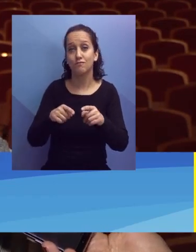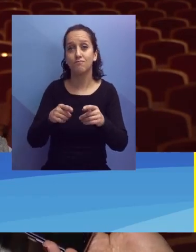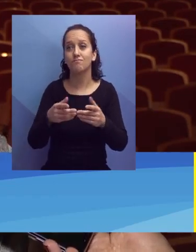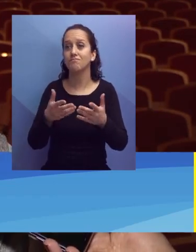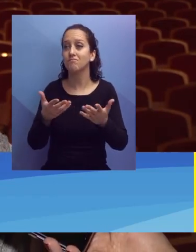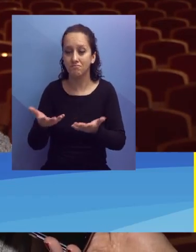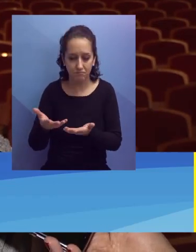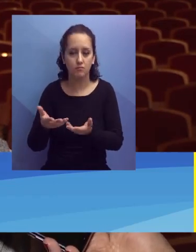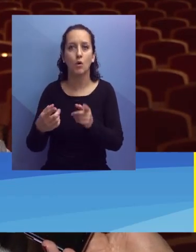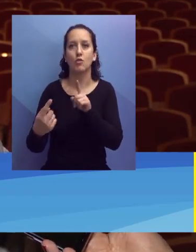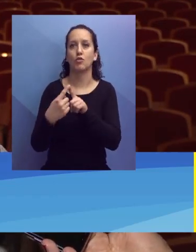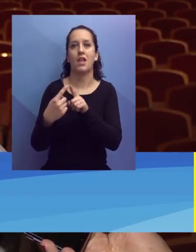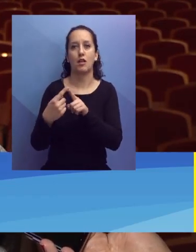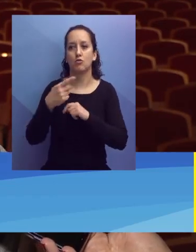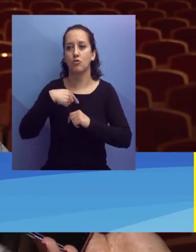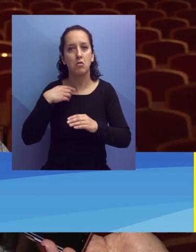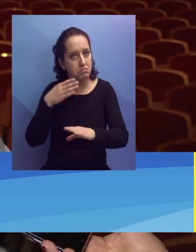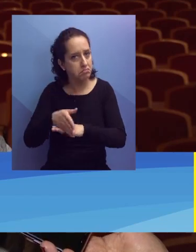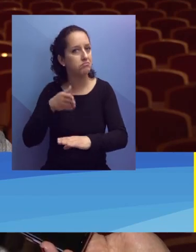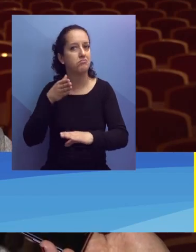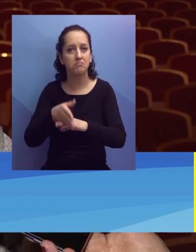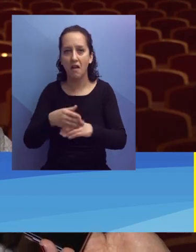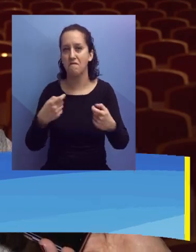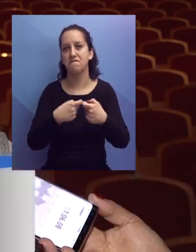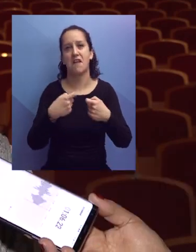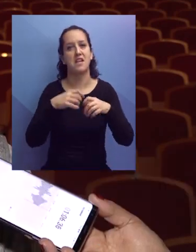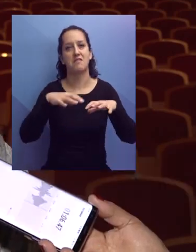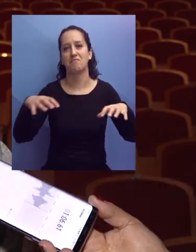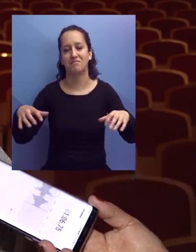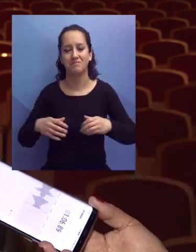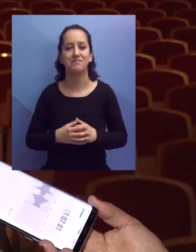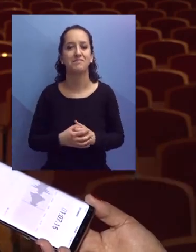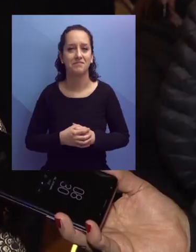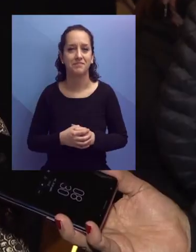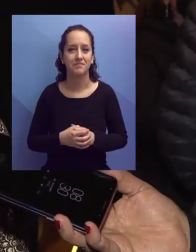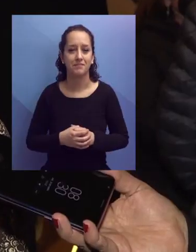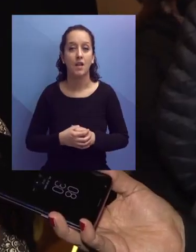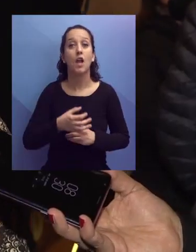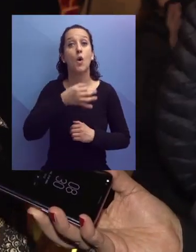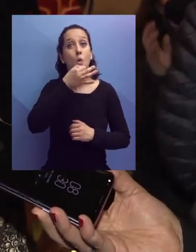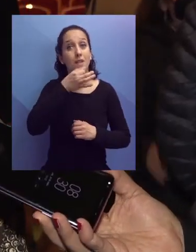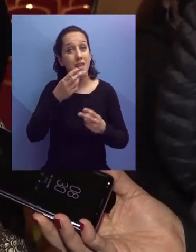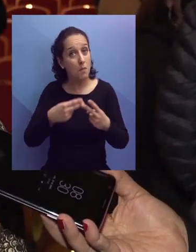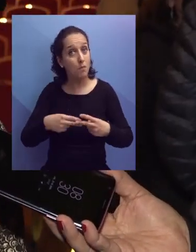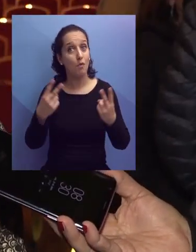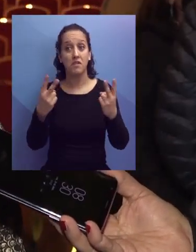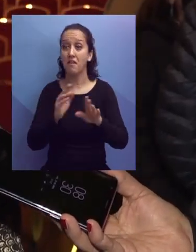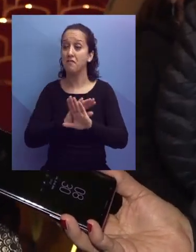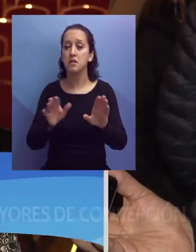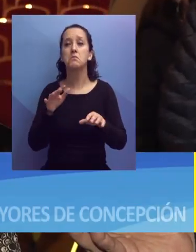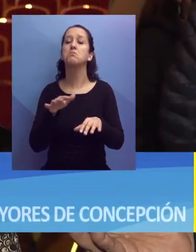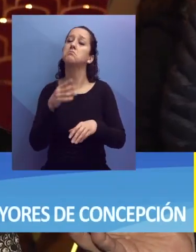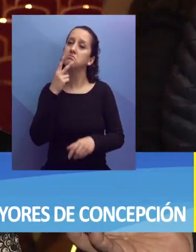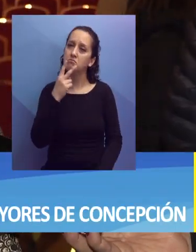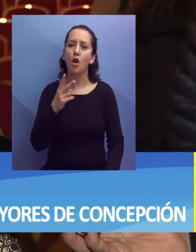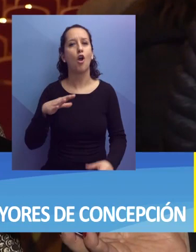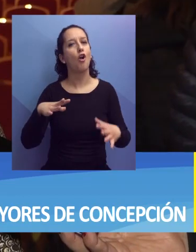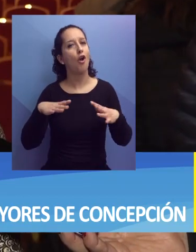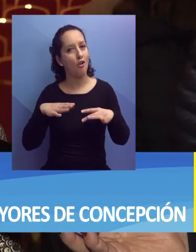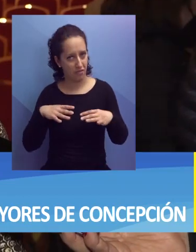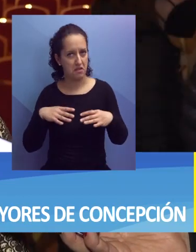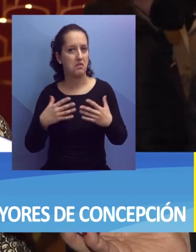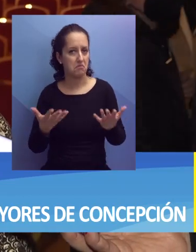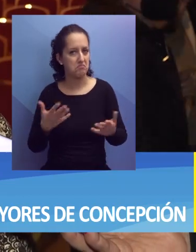canalizada, digamos, con nosotros ya participando y están presentes en la feria. Terminada la cuenta pública,